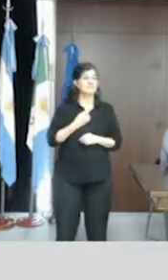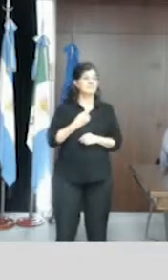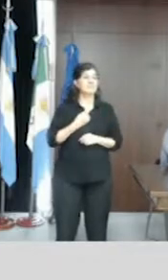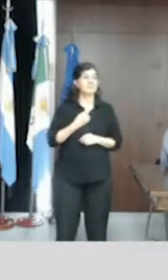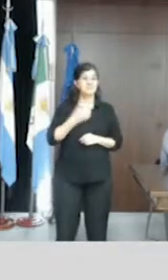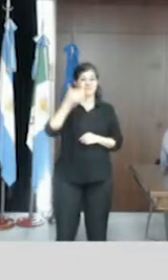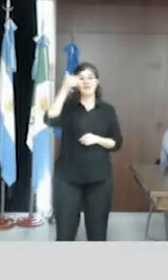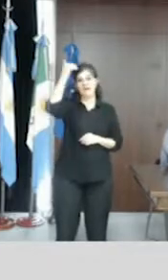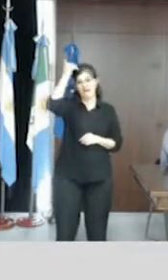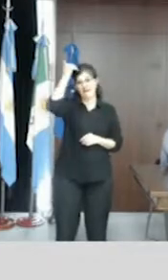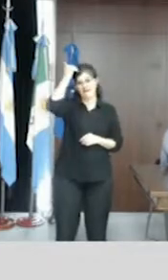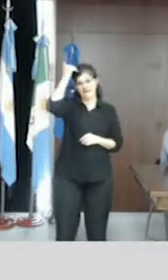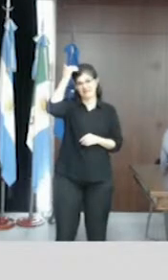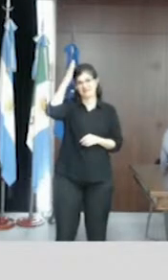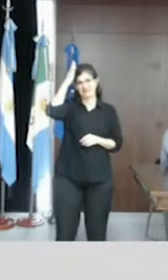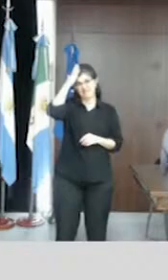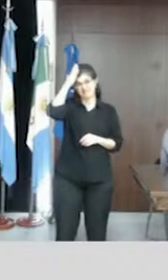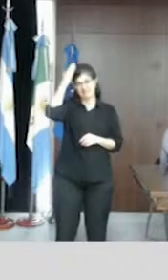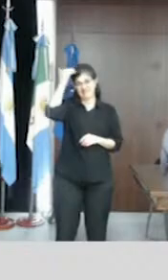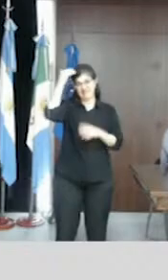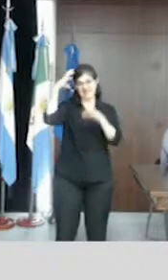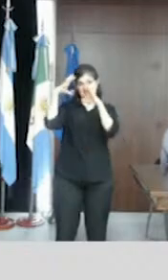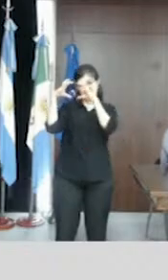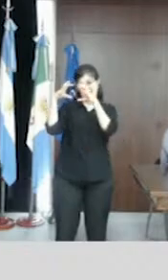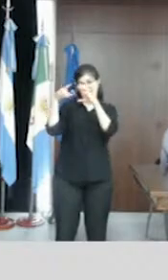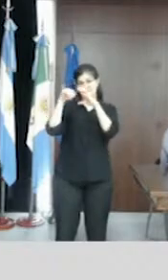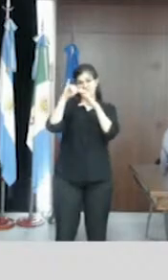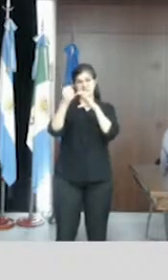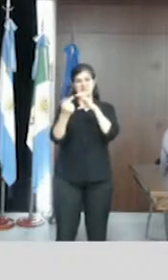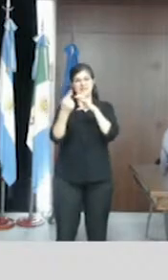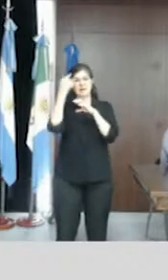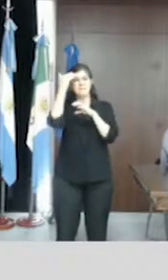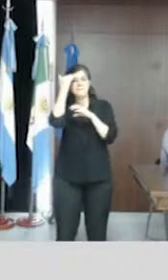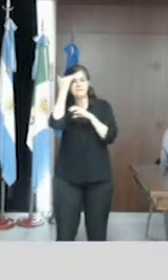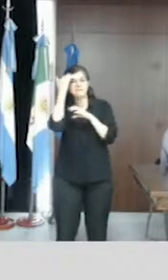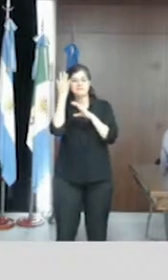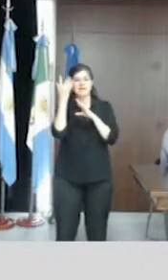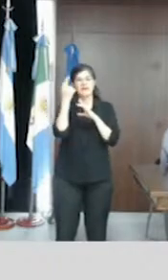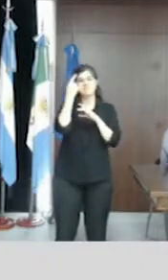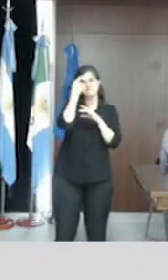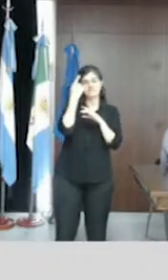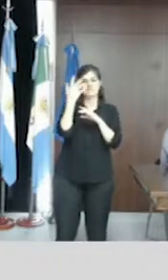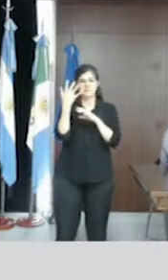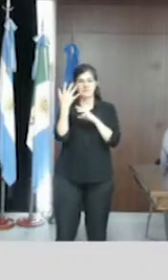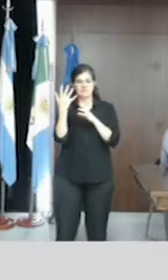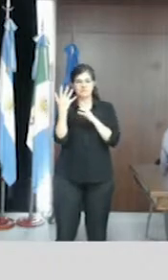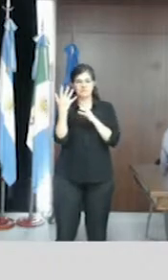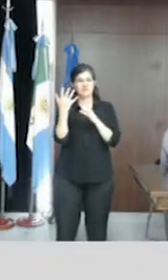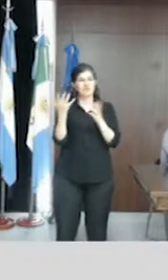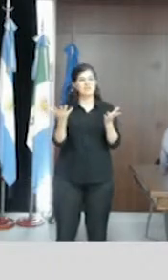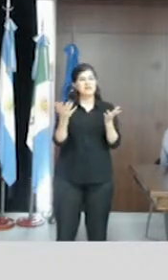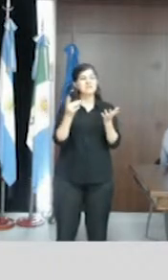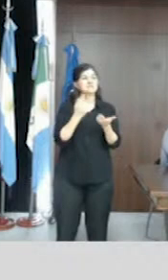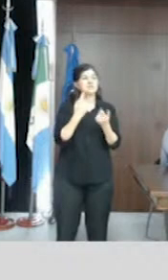En la cabeza, sí. ¿Qué sería en la cabeza? Claro,